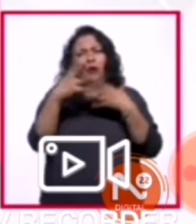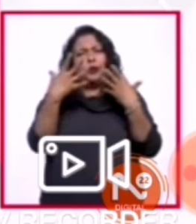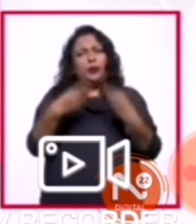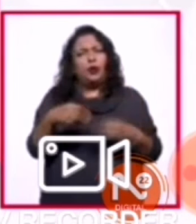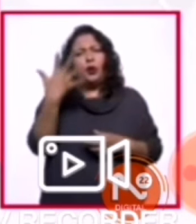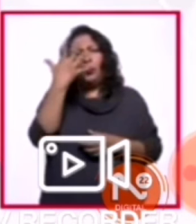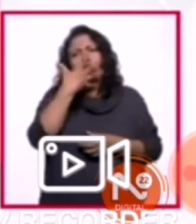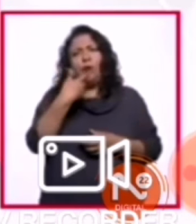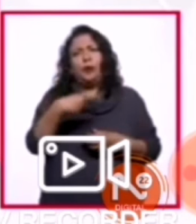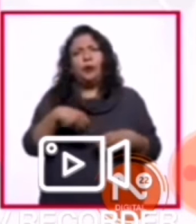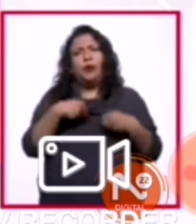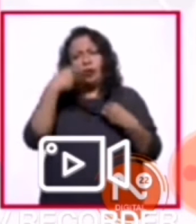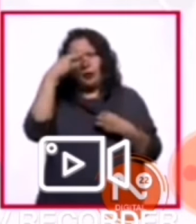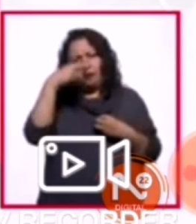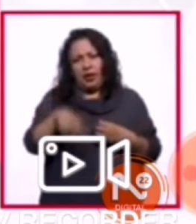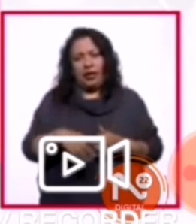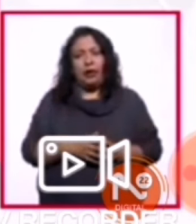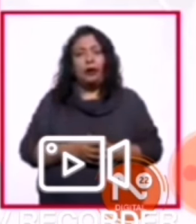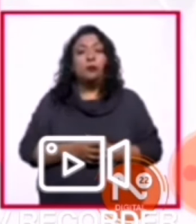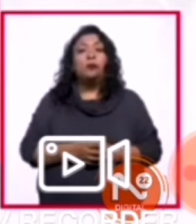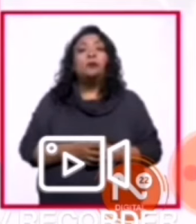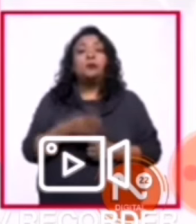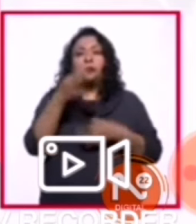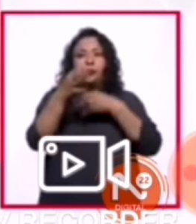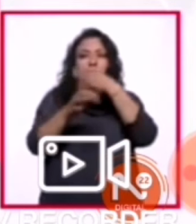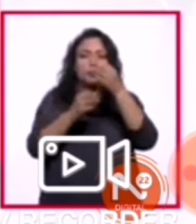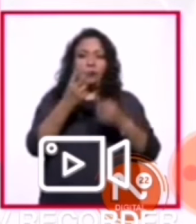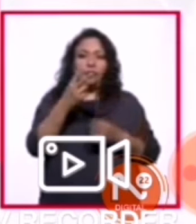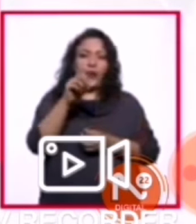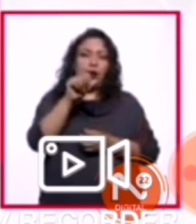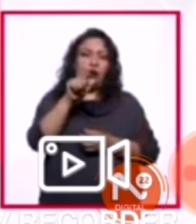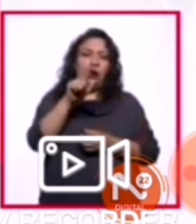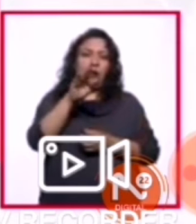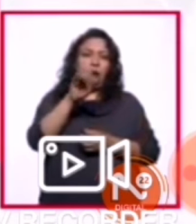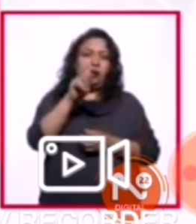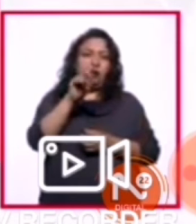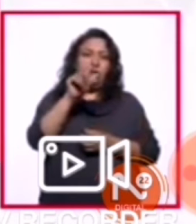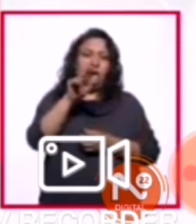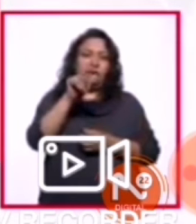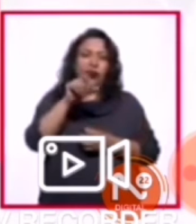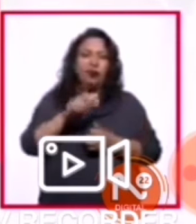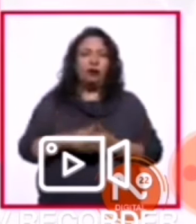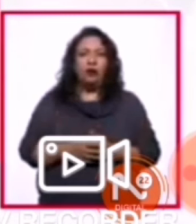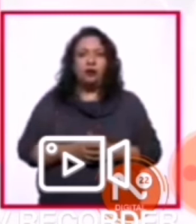de la vida mexicana en estos últimos años. Noticias 22, Alberto Aranda.